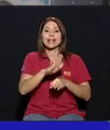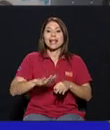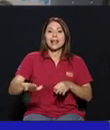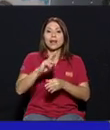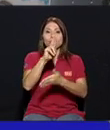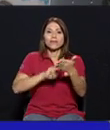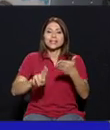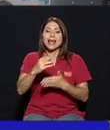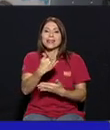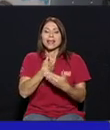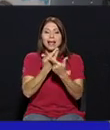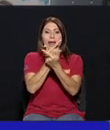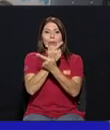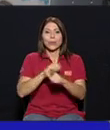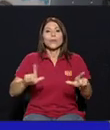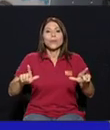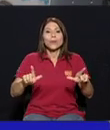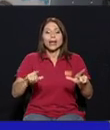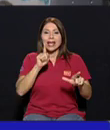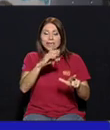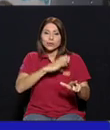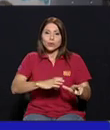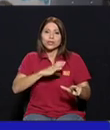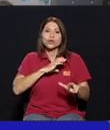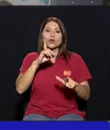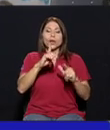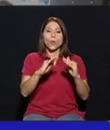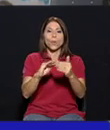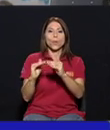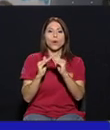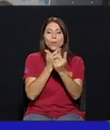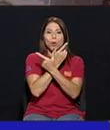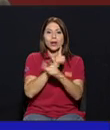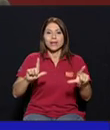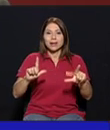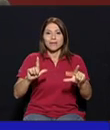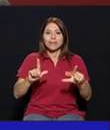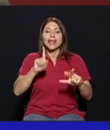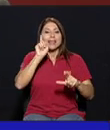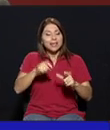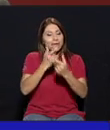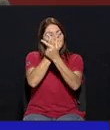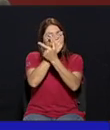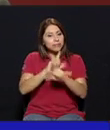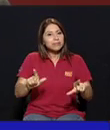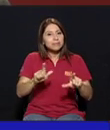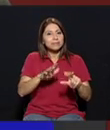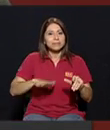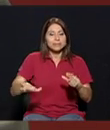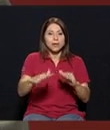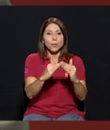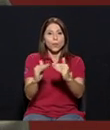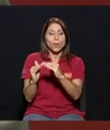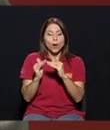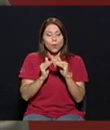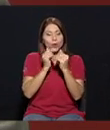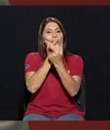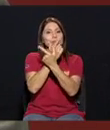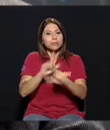universidad, que es condición de un pueblo libre, porque tiene que existir libertad para que el pueblo sea realmente libre, para que pueda